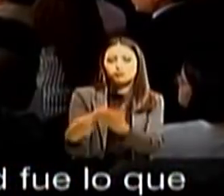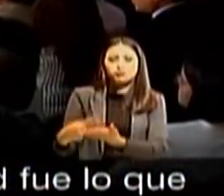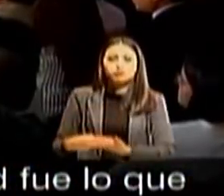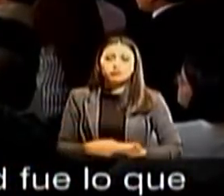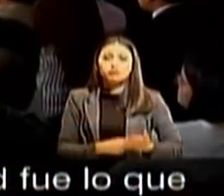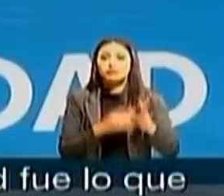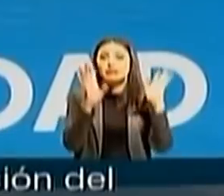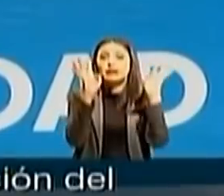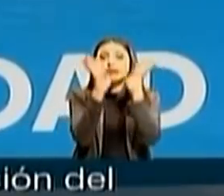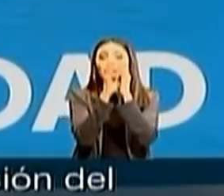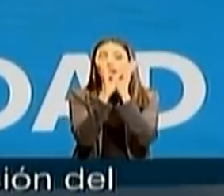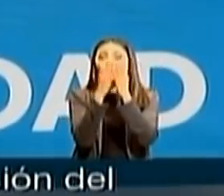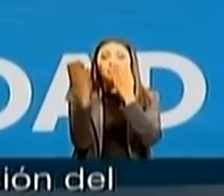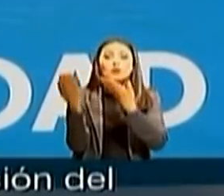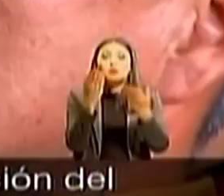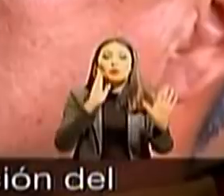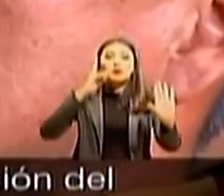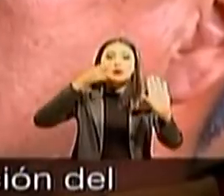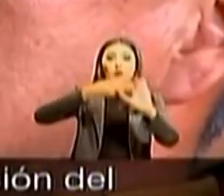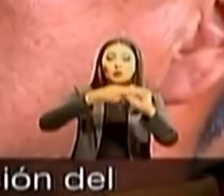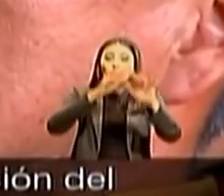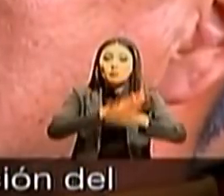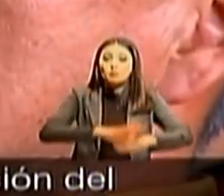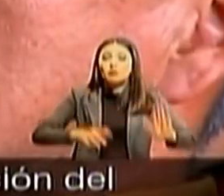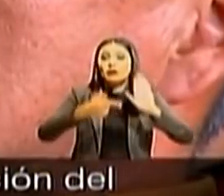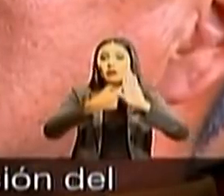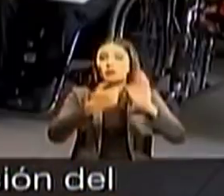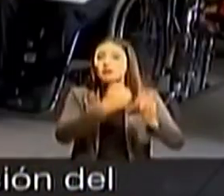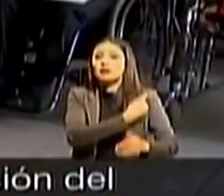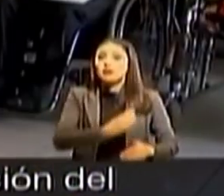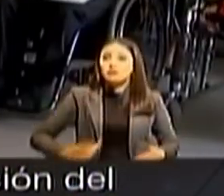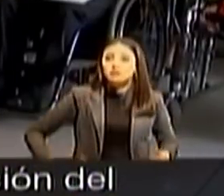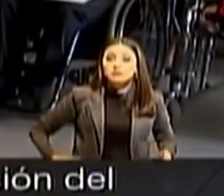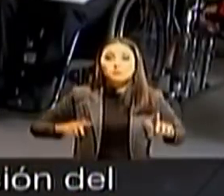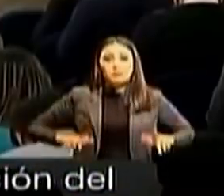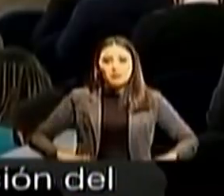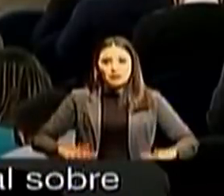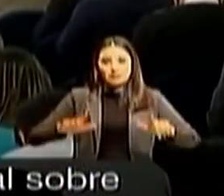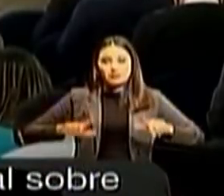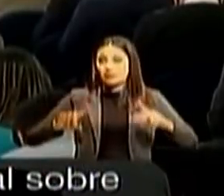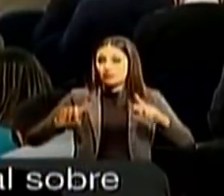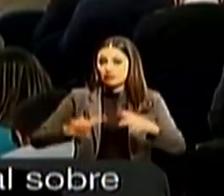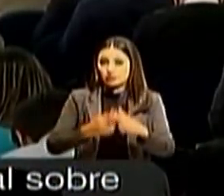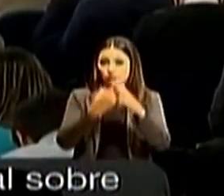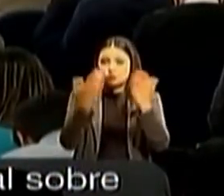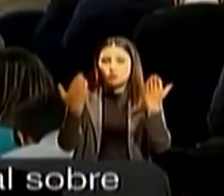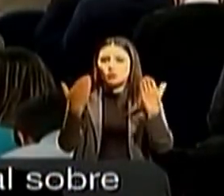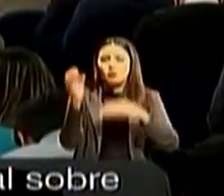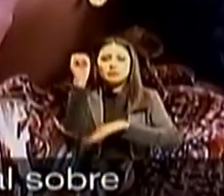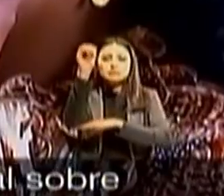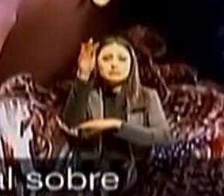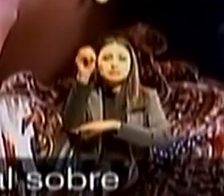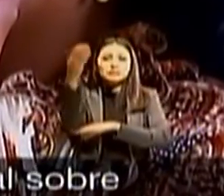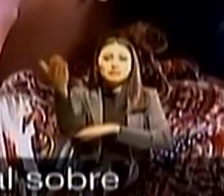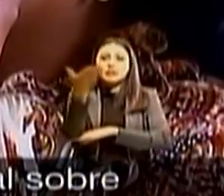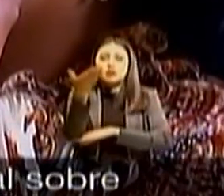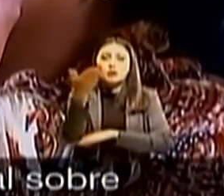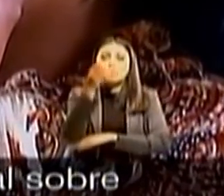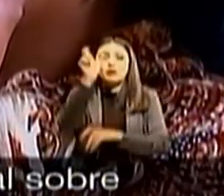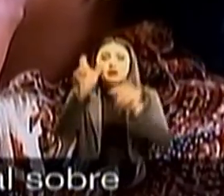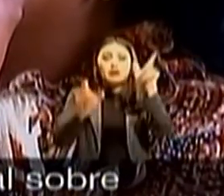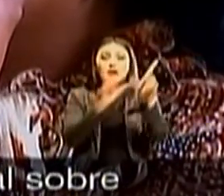foro Construyendo Igualdad. El evento inició con exposición del presidente de la República, Lenín Moreno, realizada en la primera cumbre global